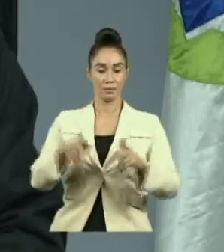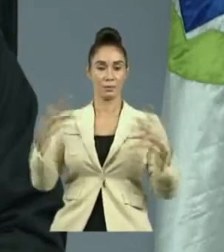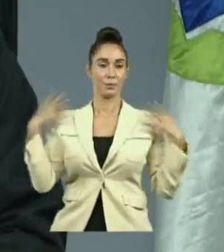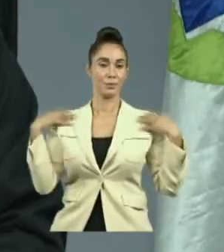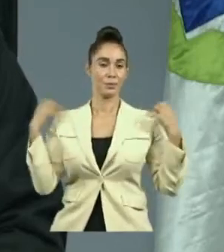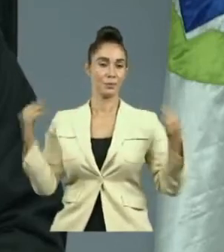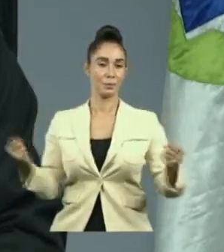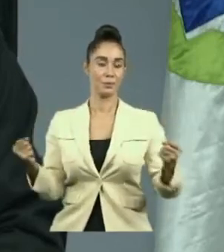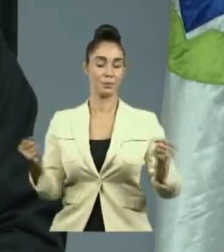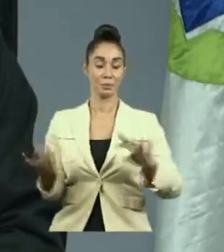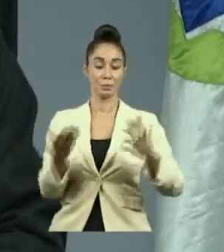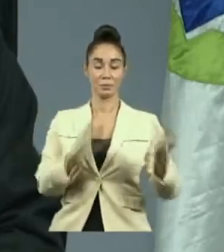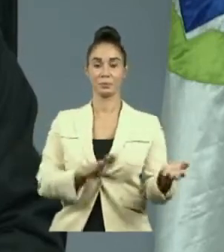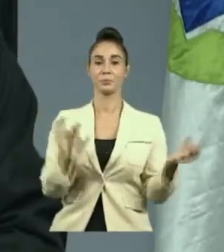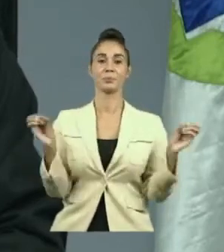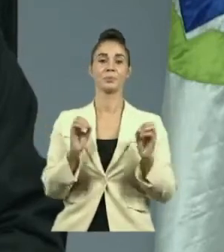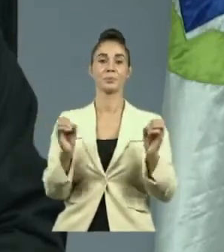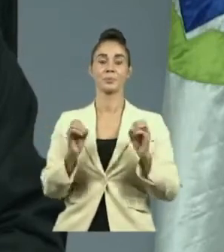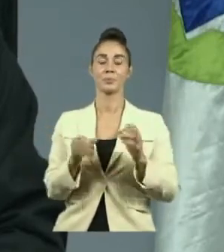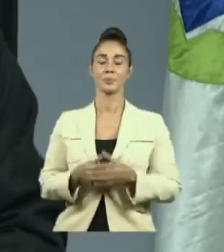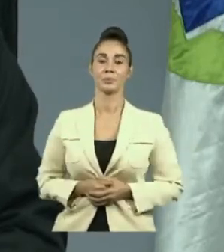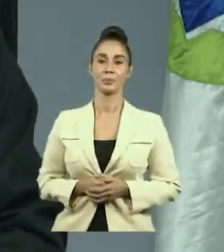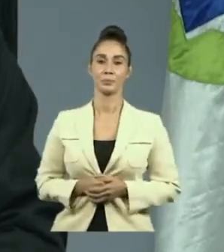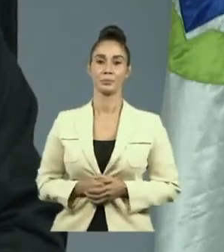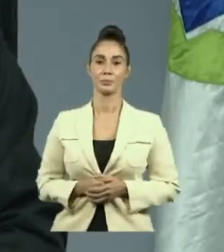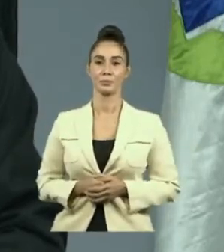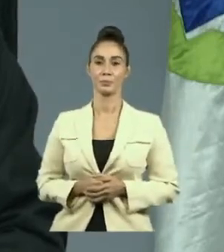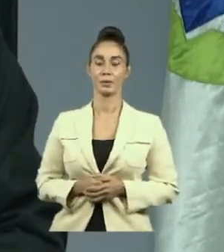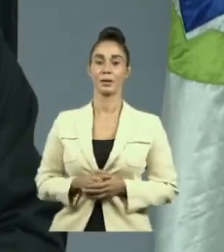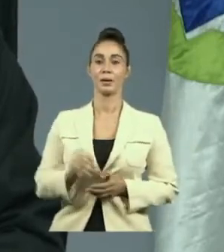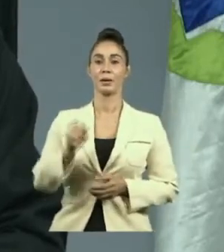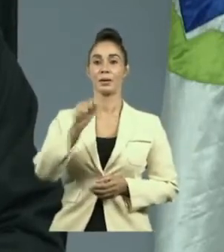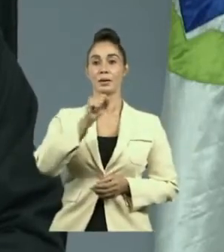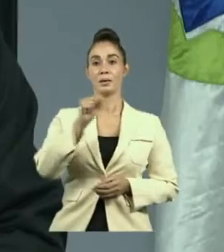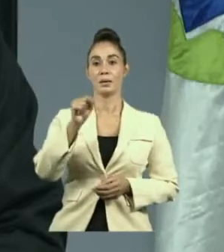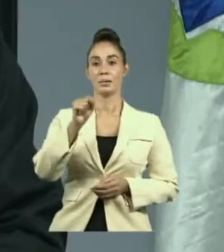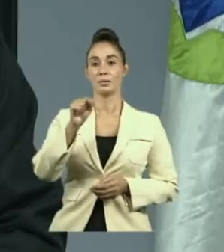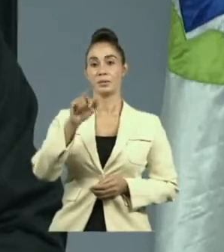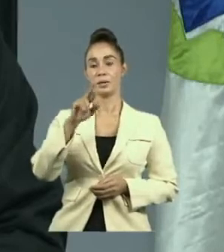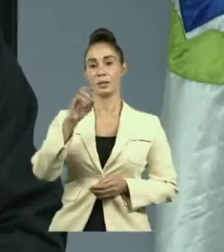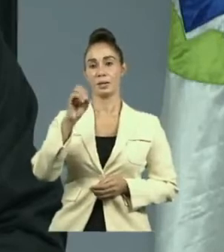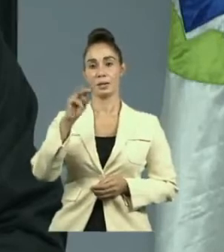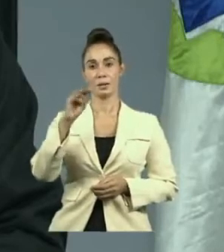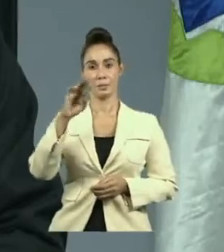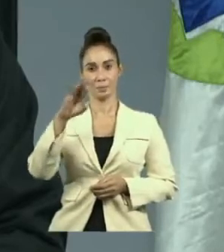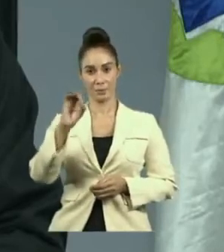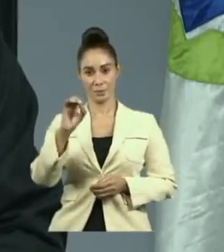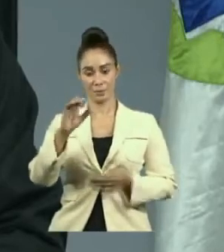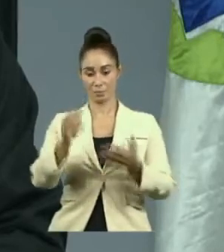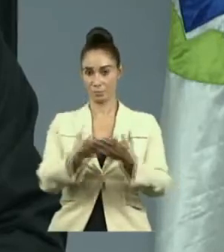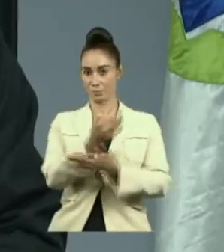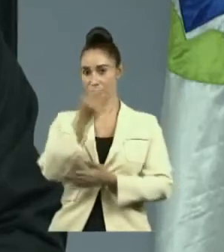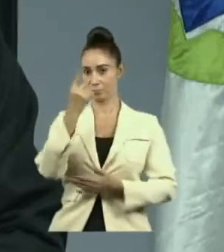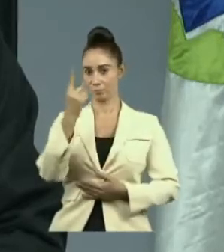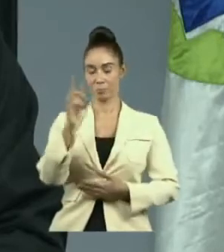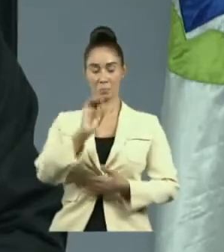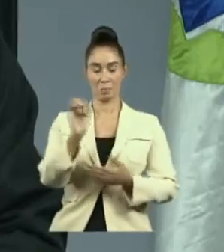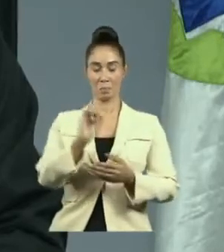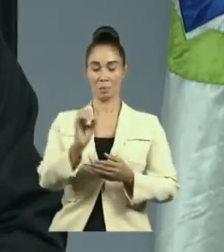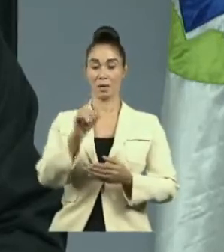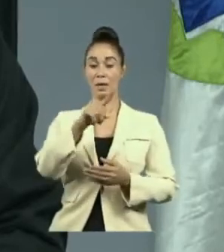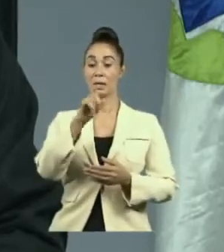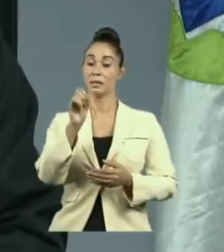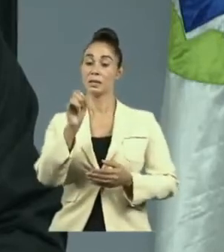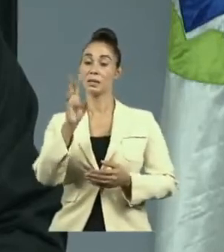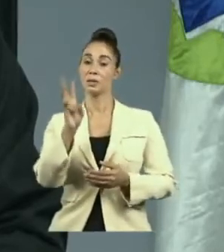20 fallecimiento sánchez ramírez 0 casos nuevos 166